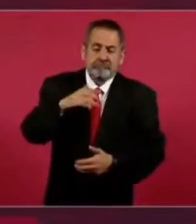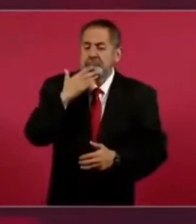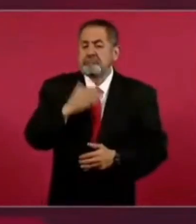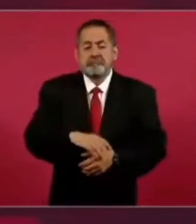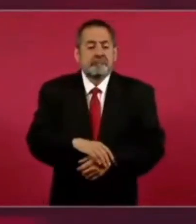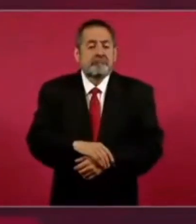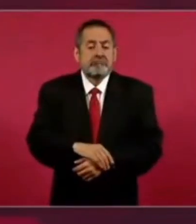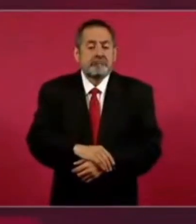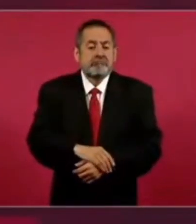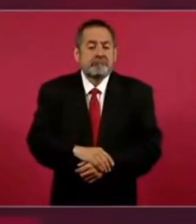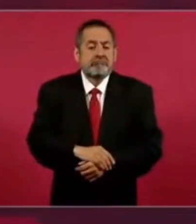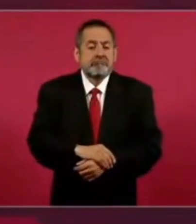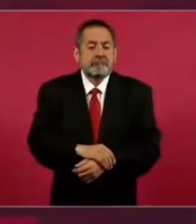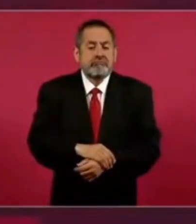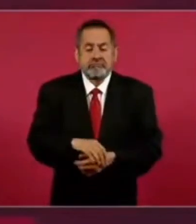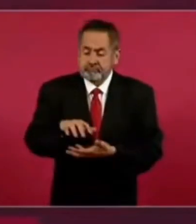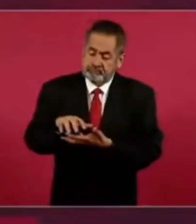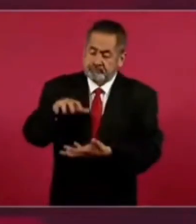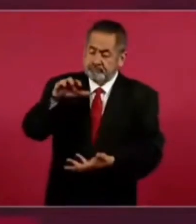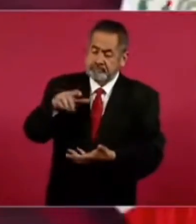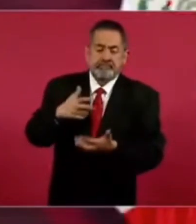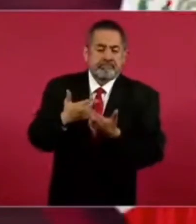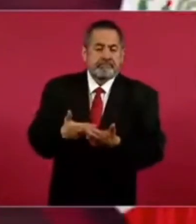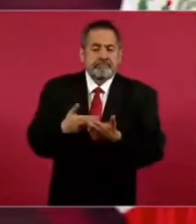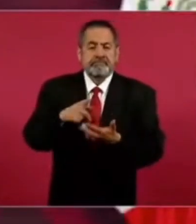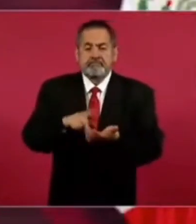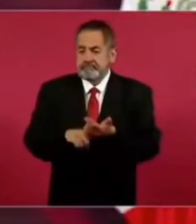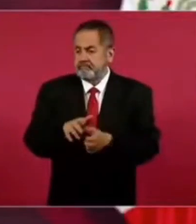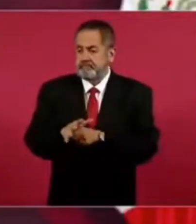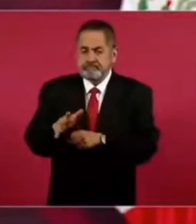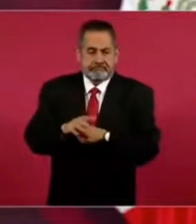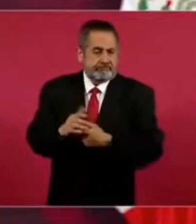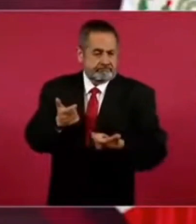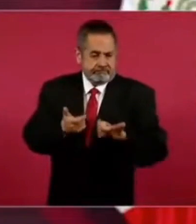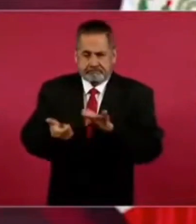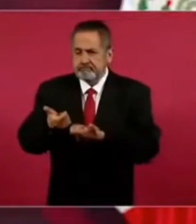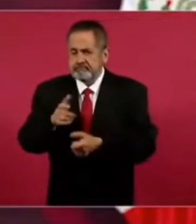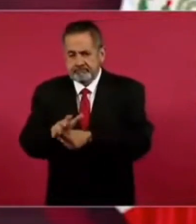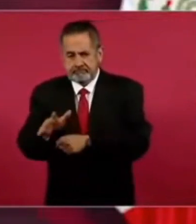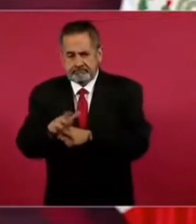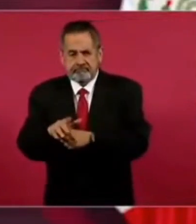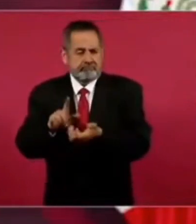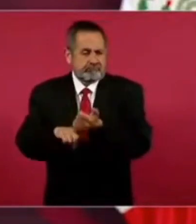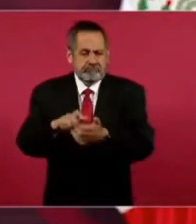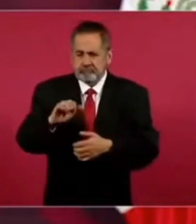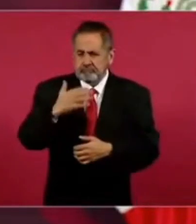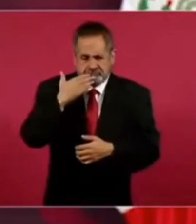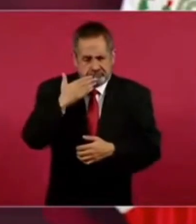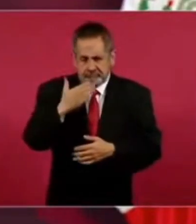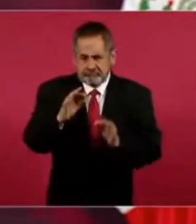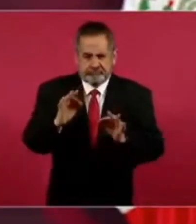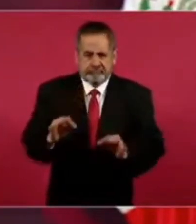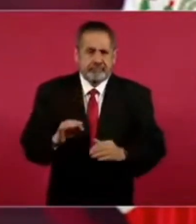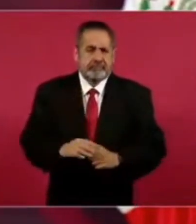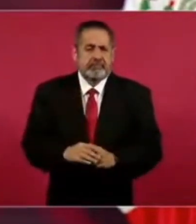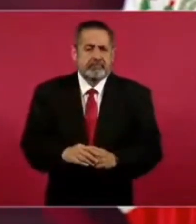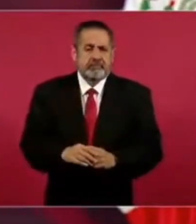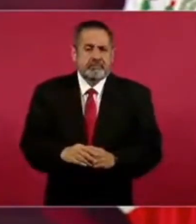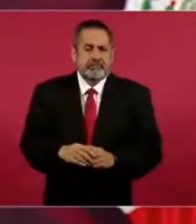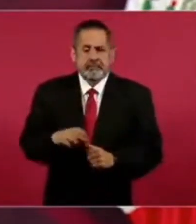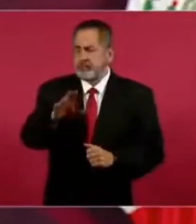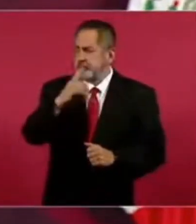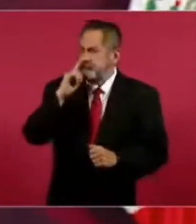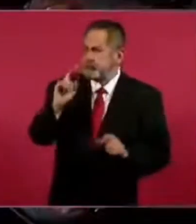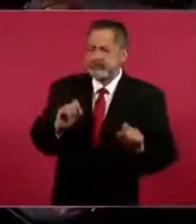que tenemos, bueno, finanzas públicas sanas, fuertes. ¿Por qué no pones